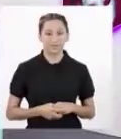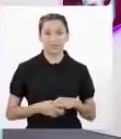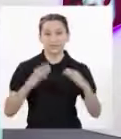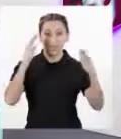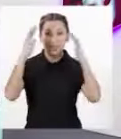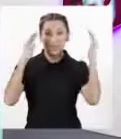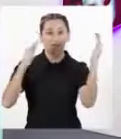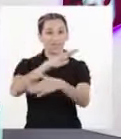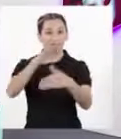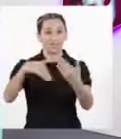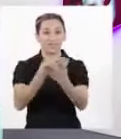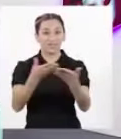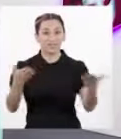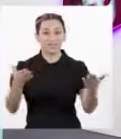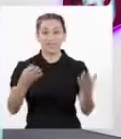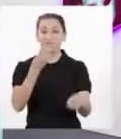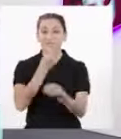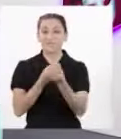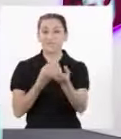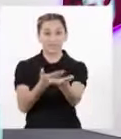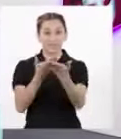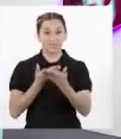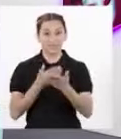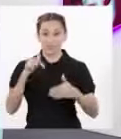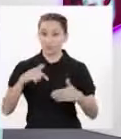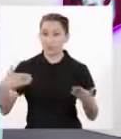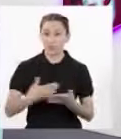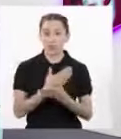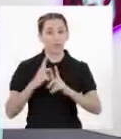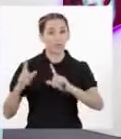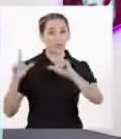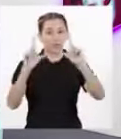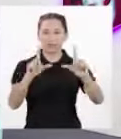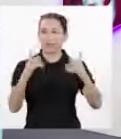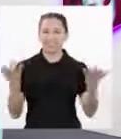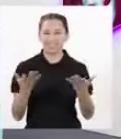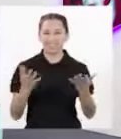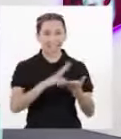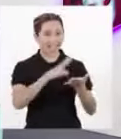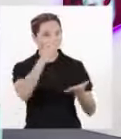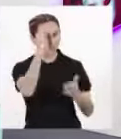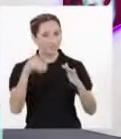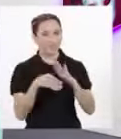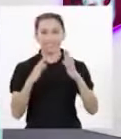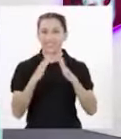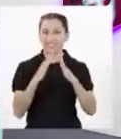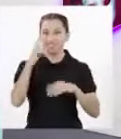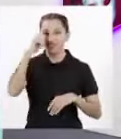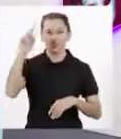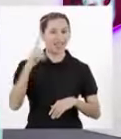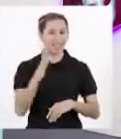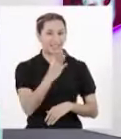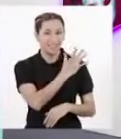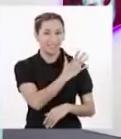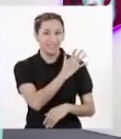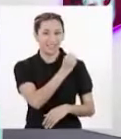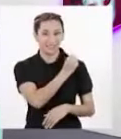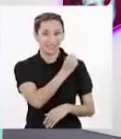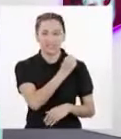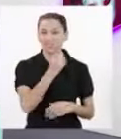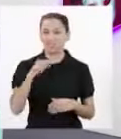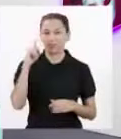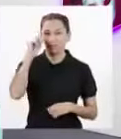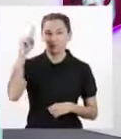Hola, hola, bienvenidas y bienvenidos a un nuevo programa de... Aprendo en Casa para Quinto de Secundaria